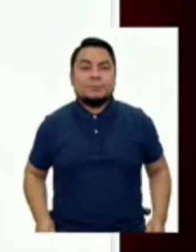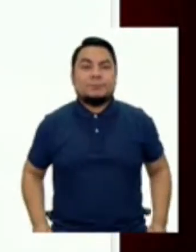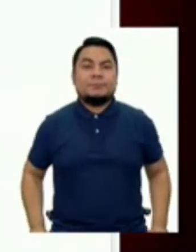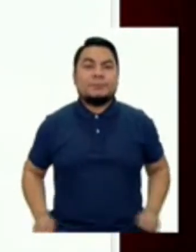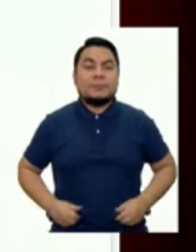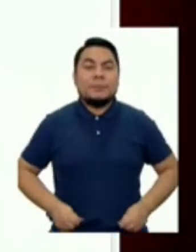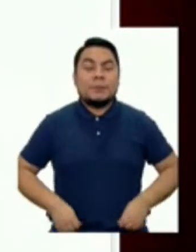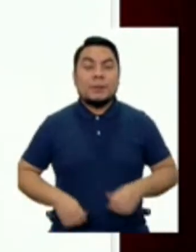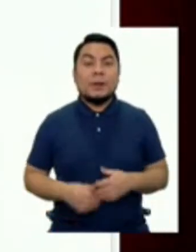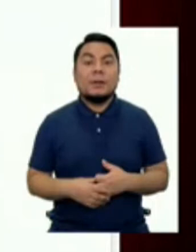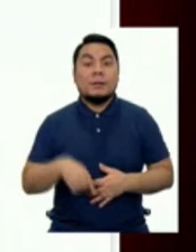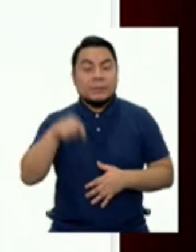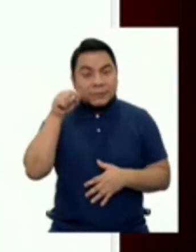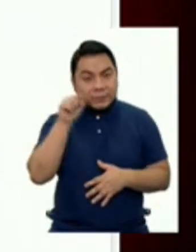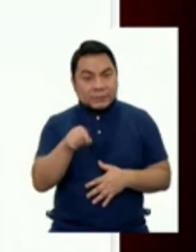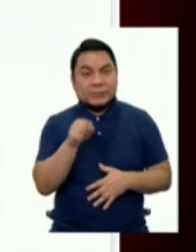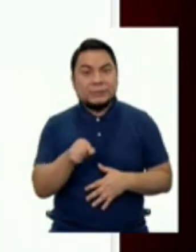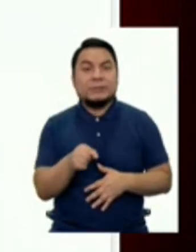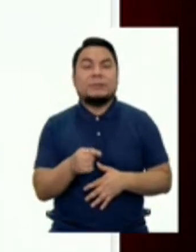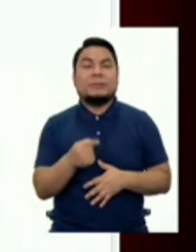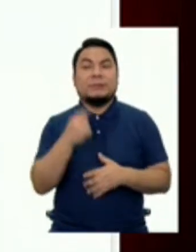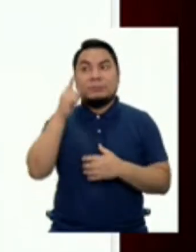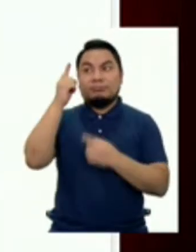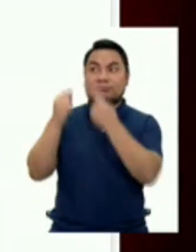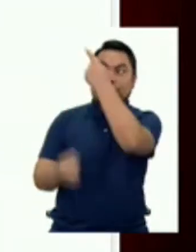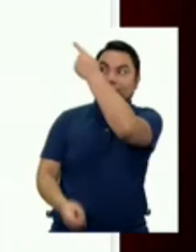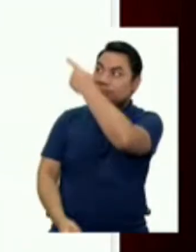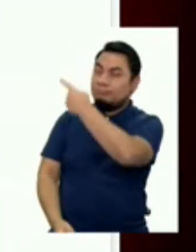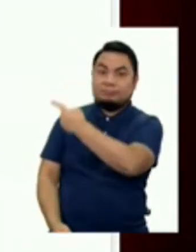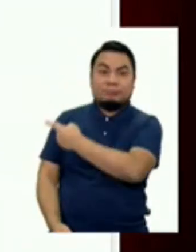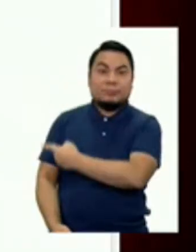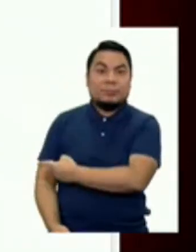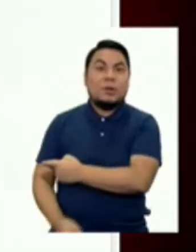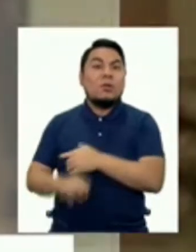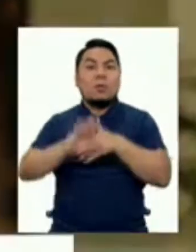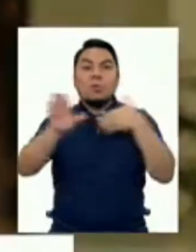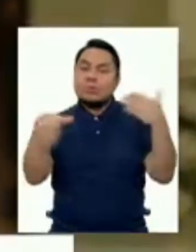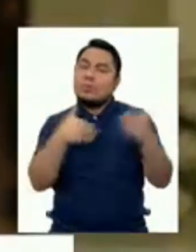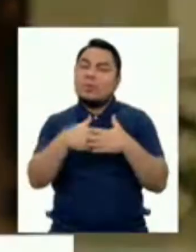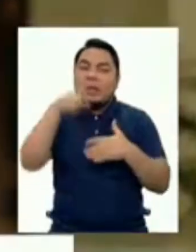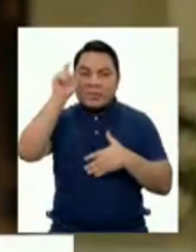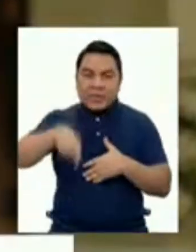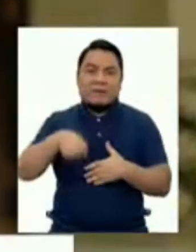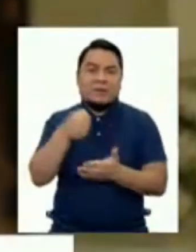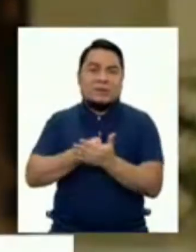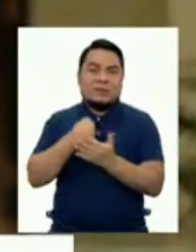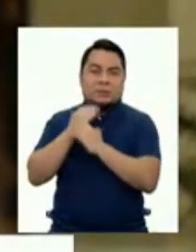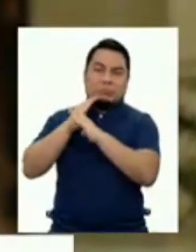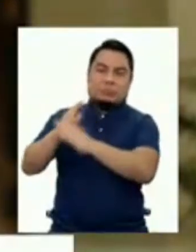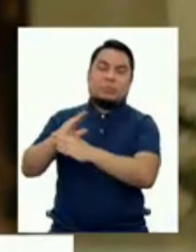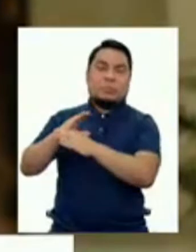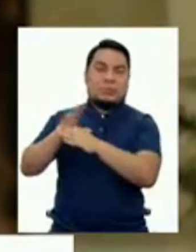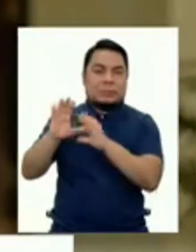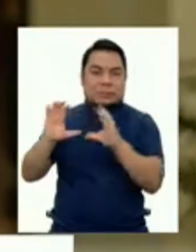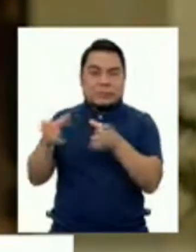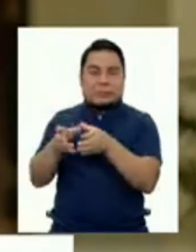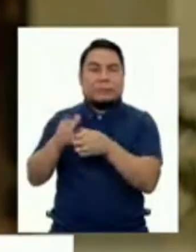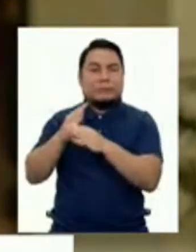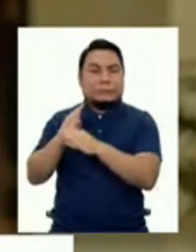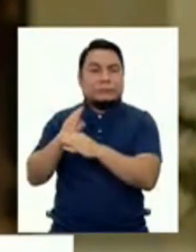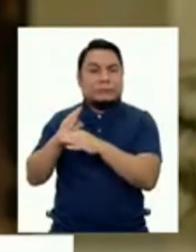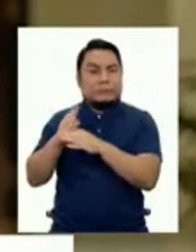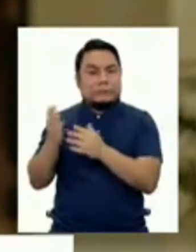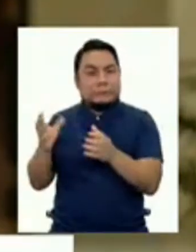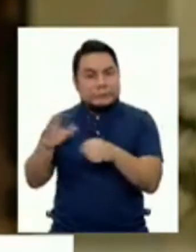Y esa es la contribución que todos los ciudadanos pueden hacer para combatir el virus. ¿Y el